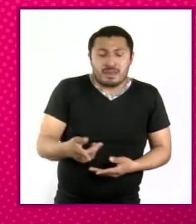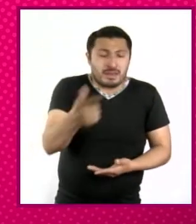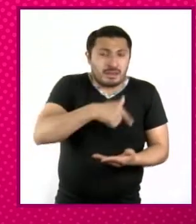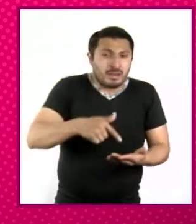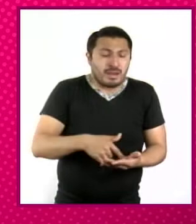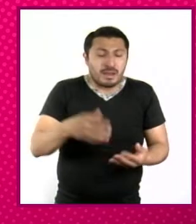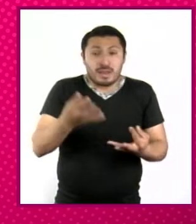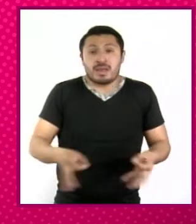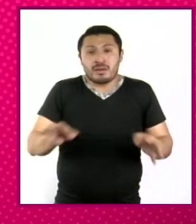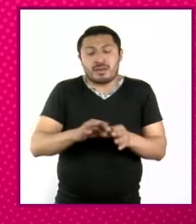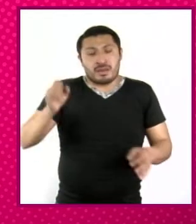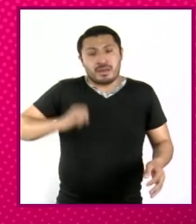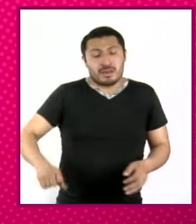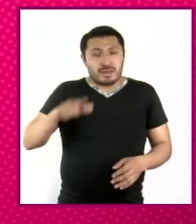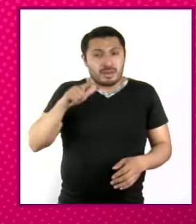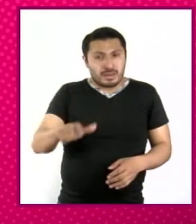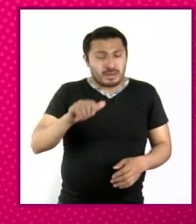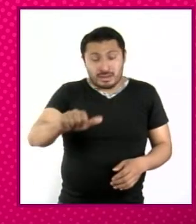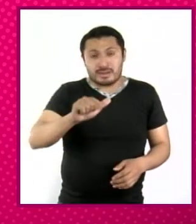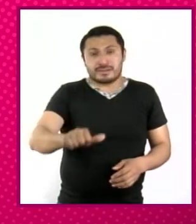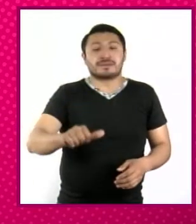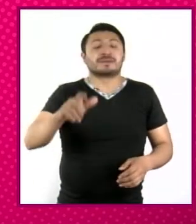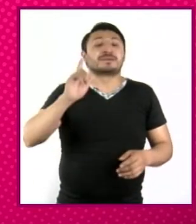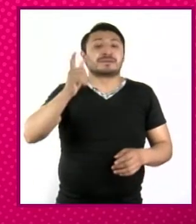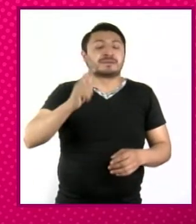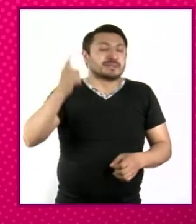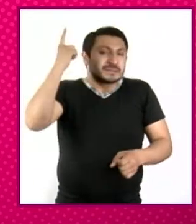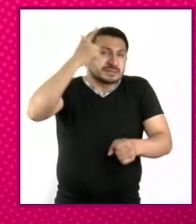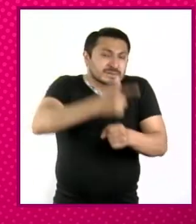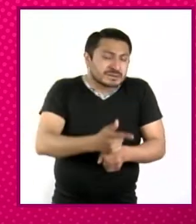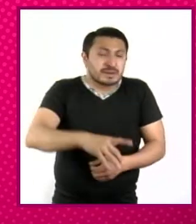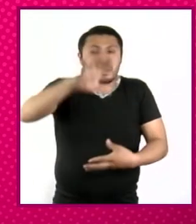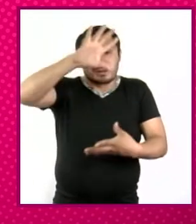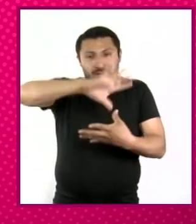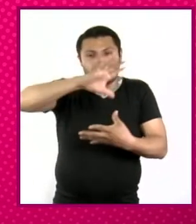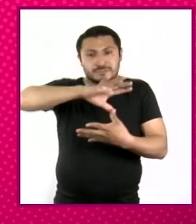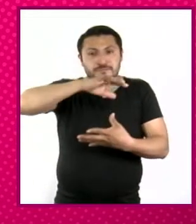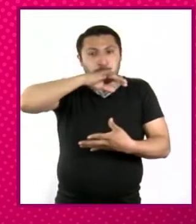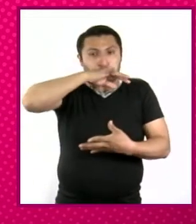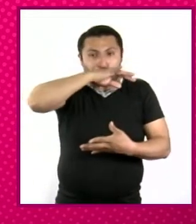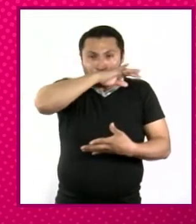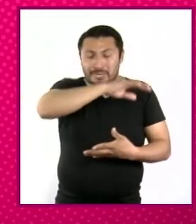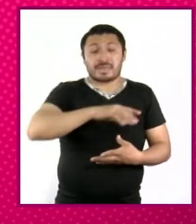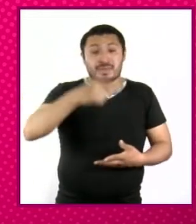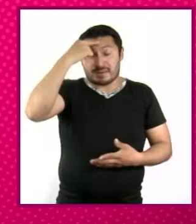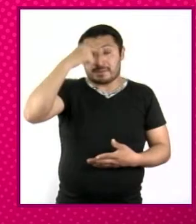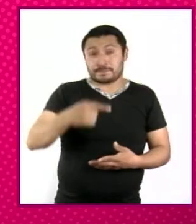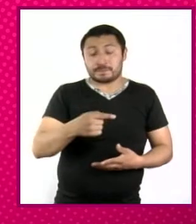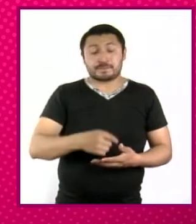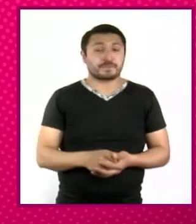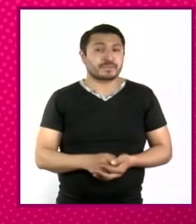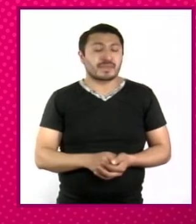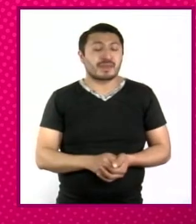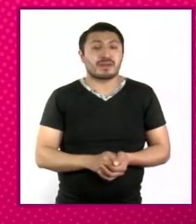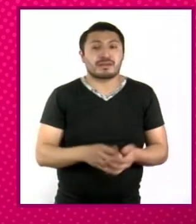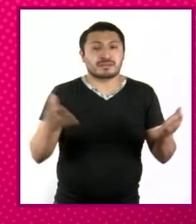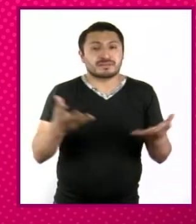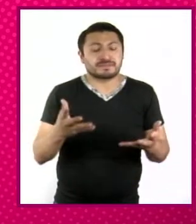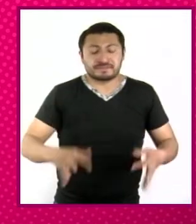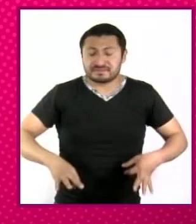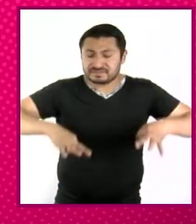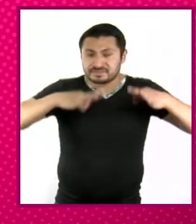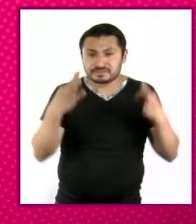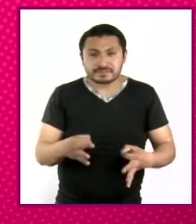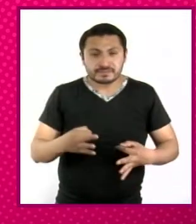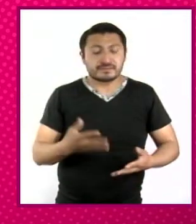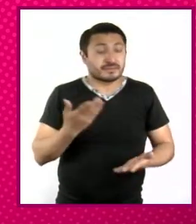del siglo XVI, cuando viene el descubrimiento de América, para precisamente la conformación y consolidación